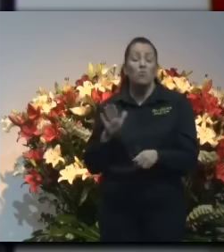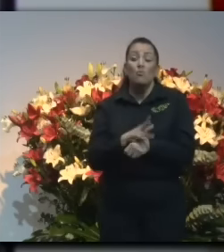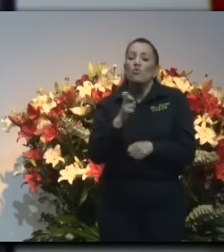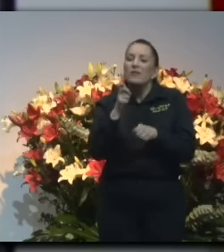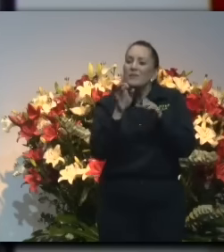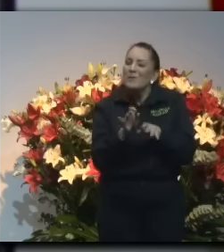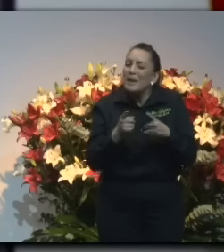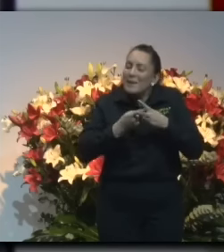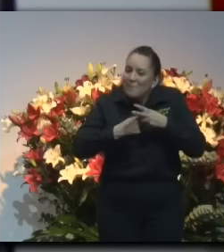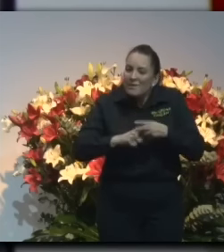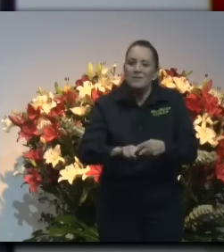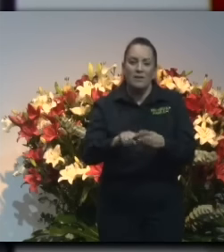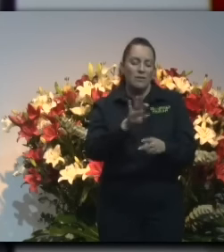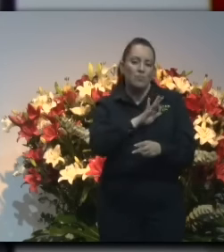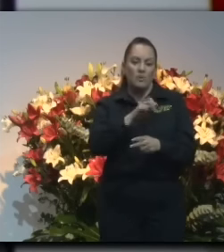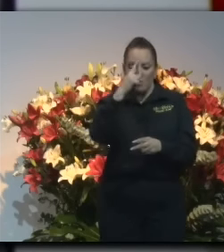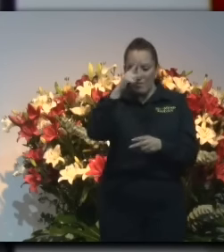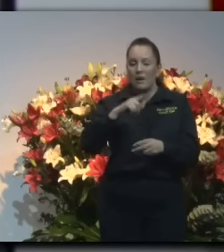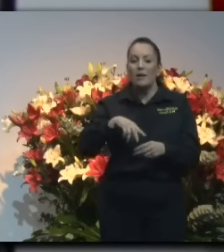el país.